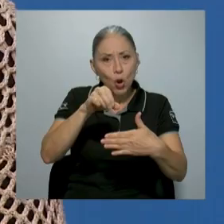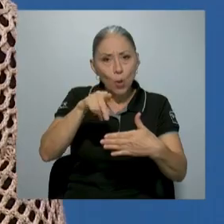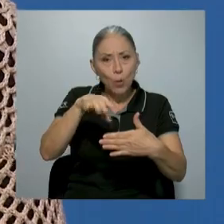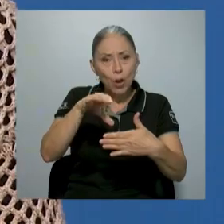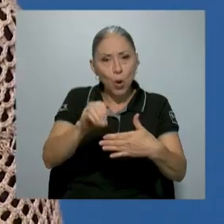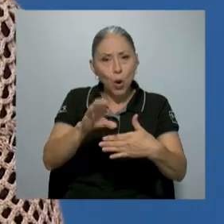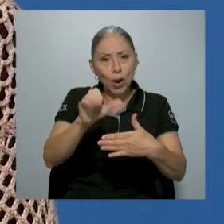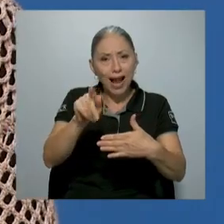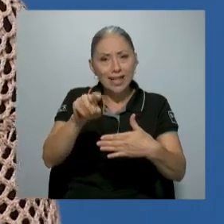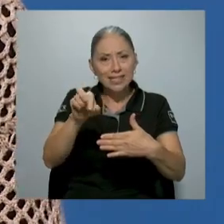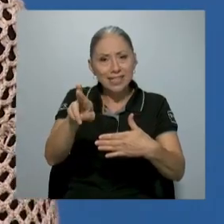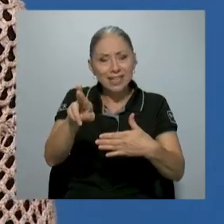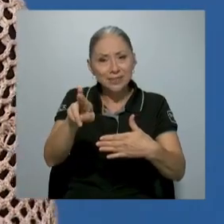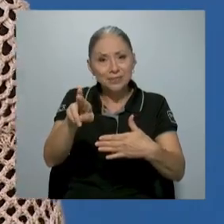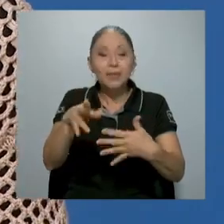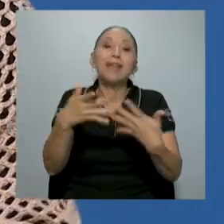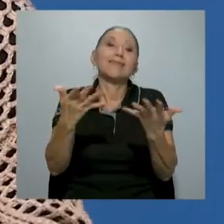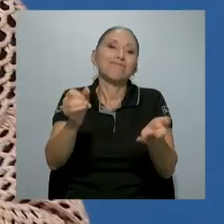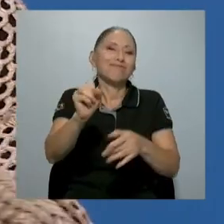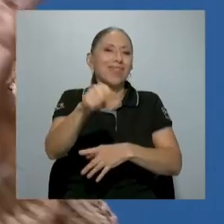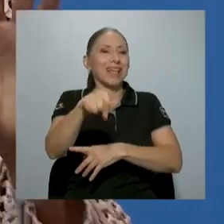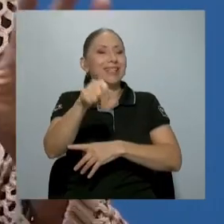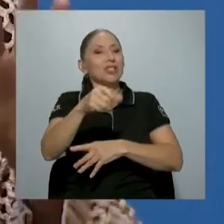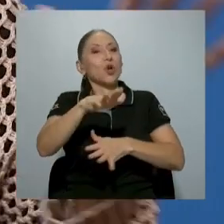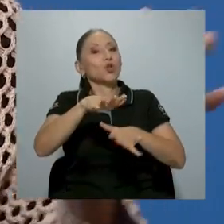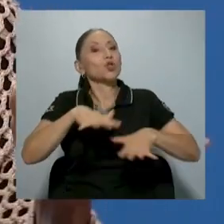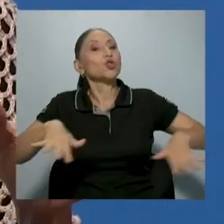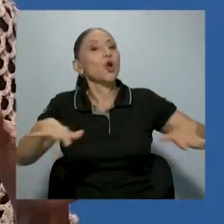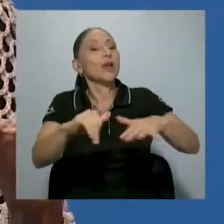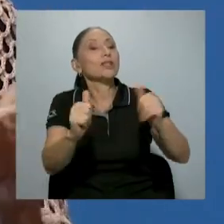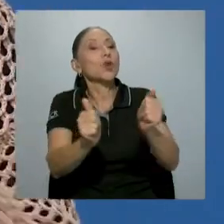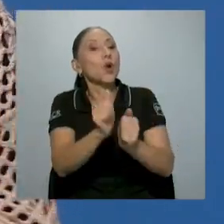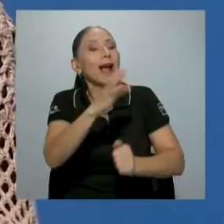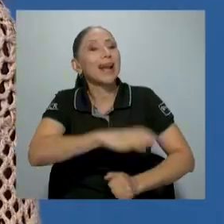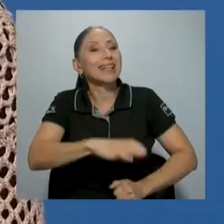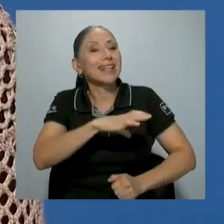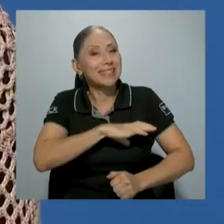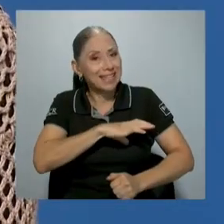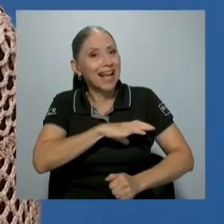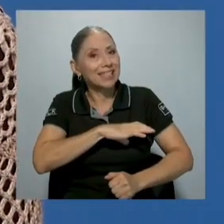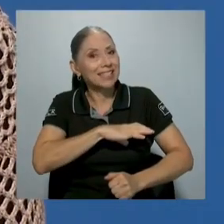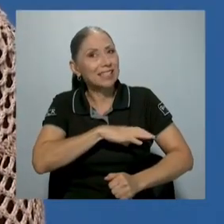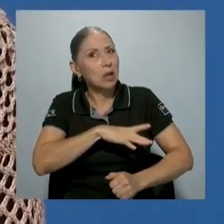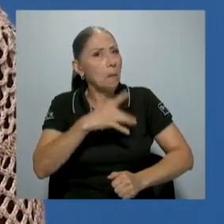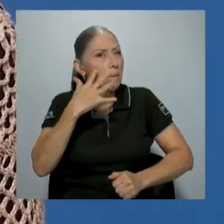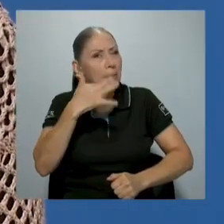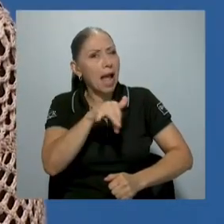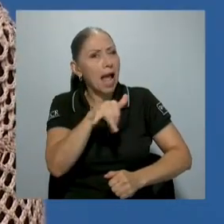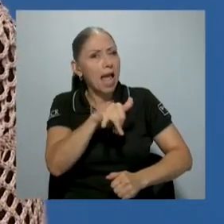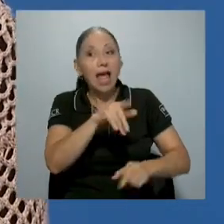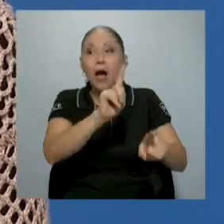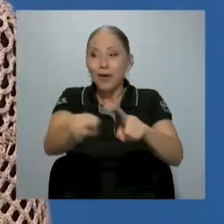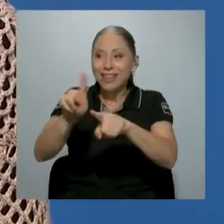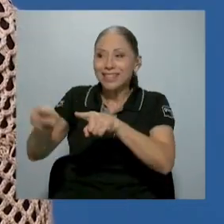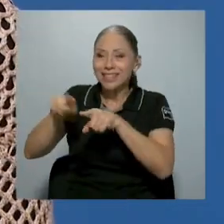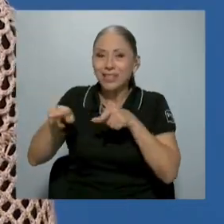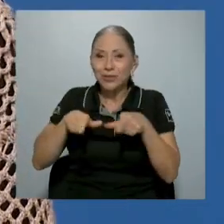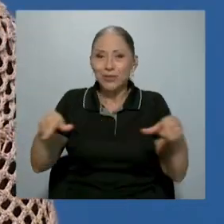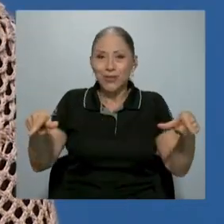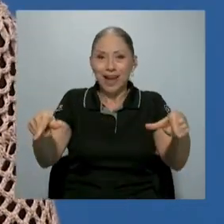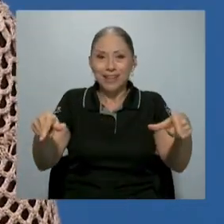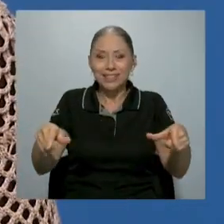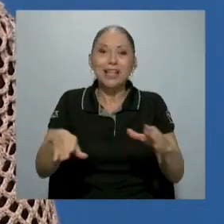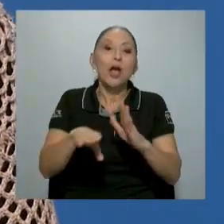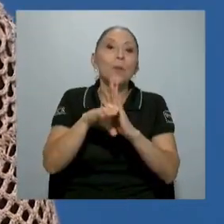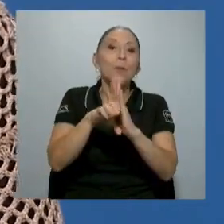Es que son zonas con características, digamos, aunque en distintos lugares, con características similares. Estamos